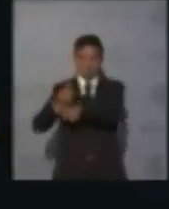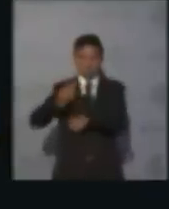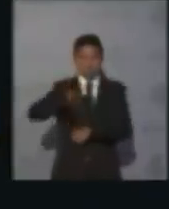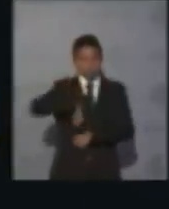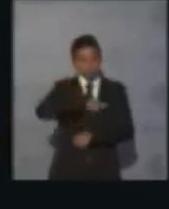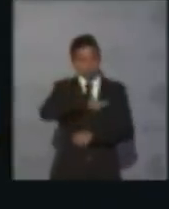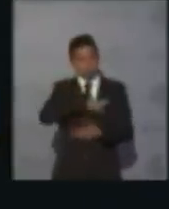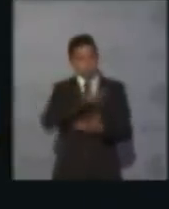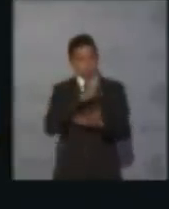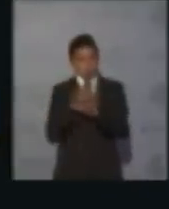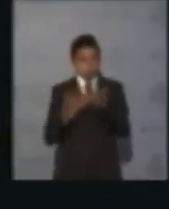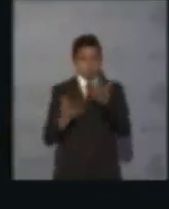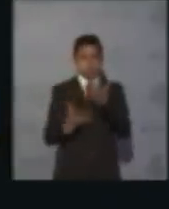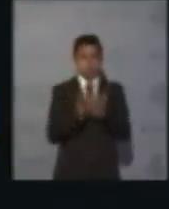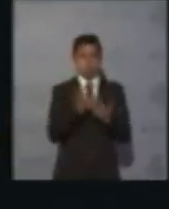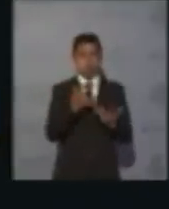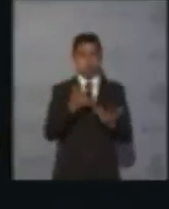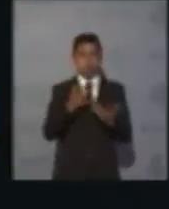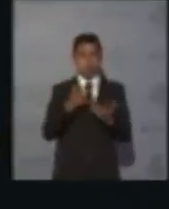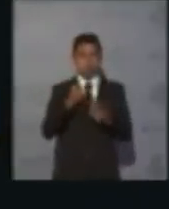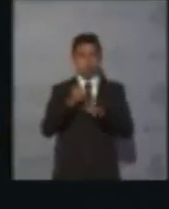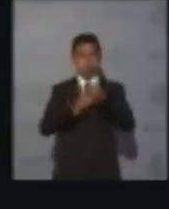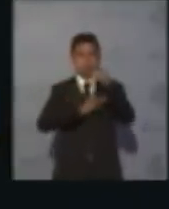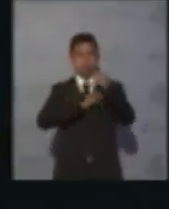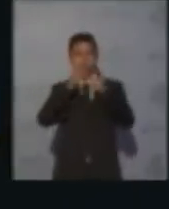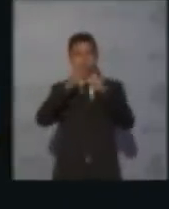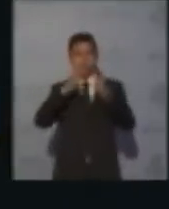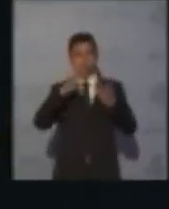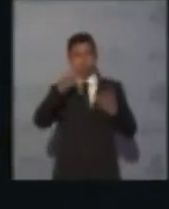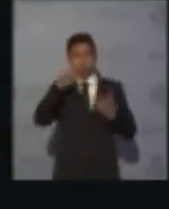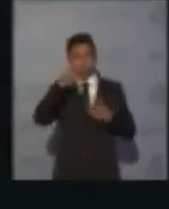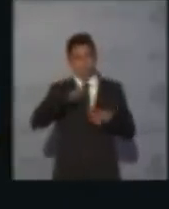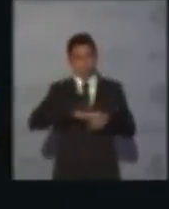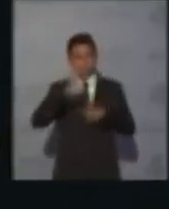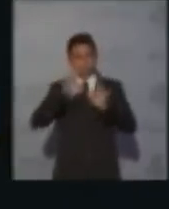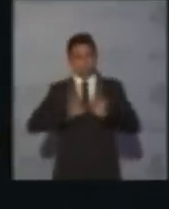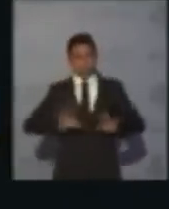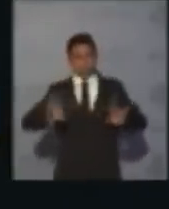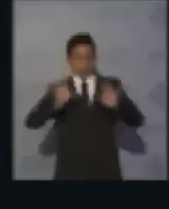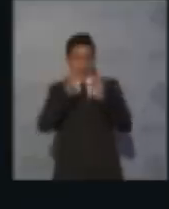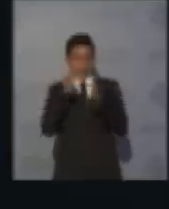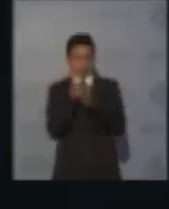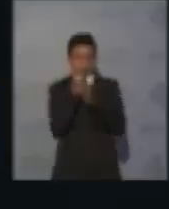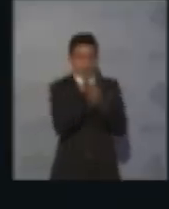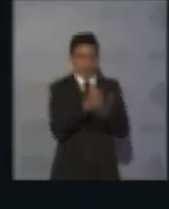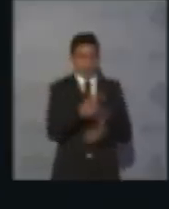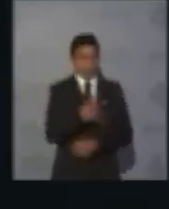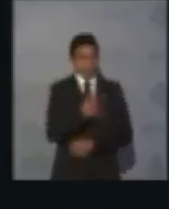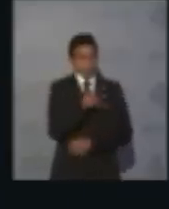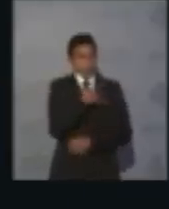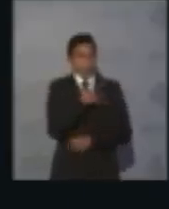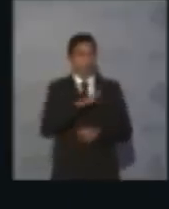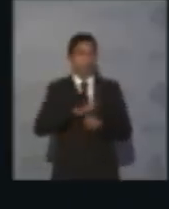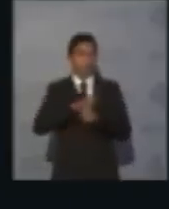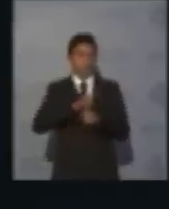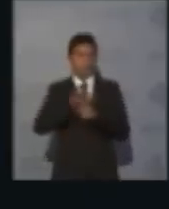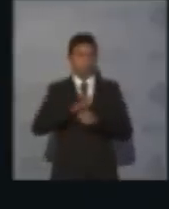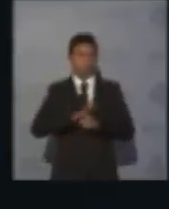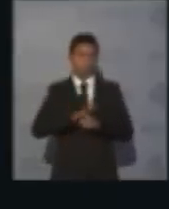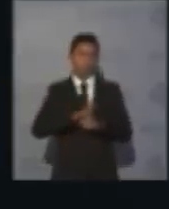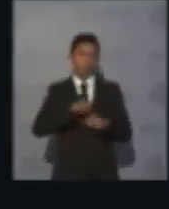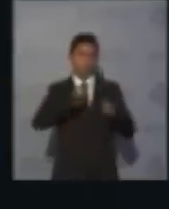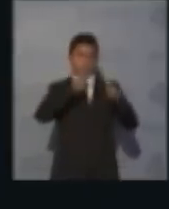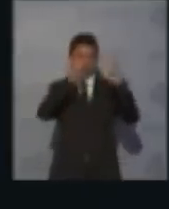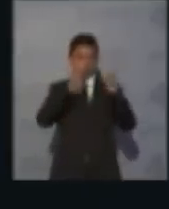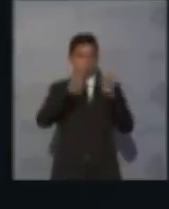el rector de la Universidad Lobos, con los alumnos, con maestros de la propia institución del área de medicina, y bueno, es